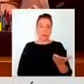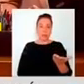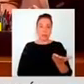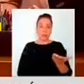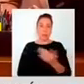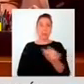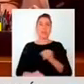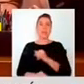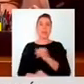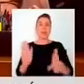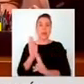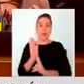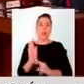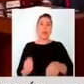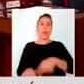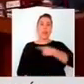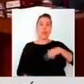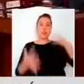Somos nosotros los que decidimos eso.